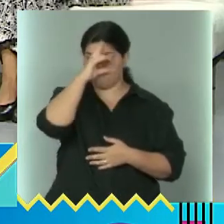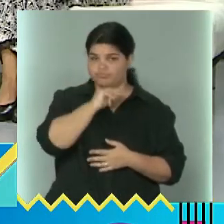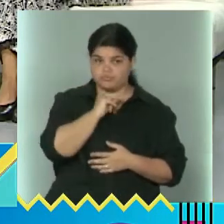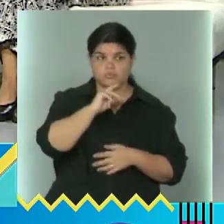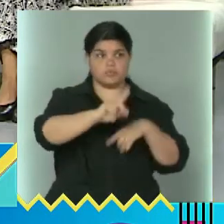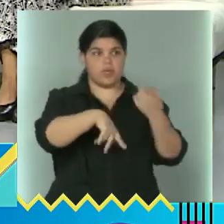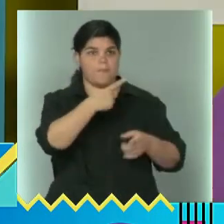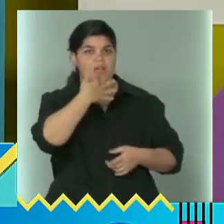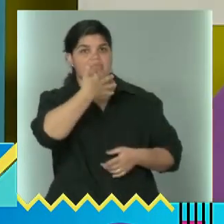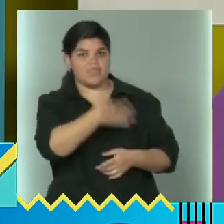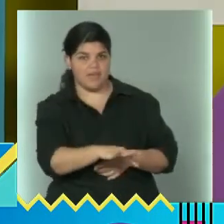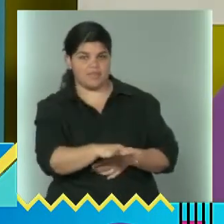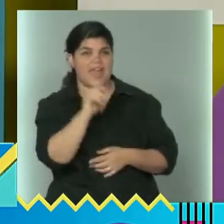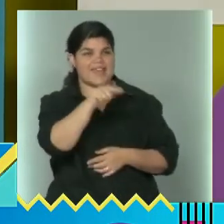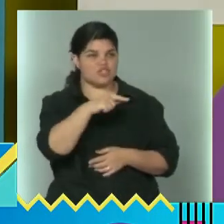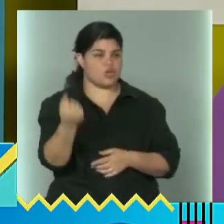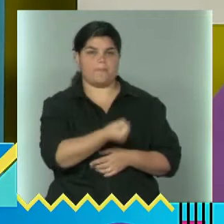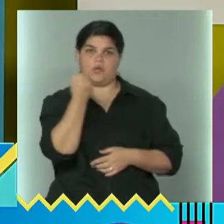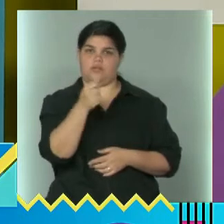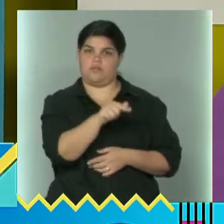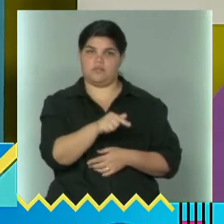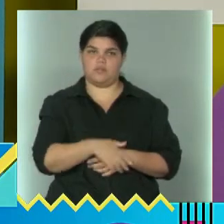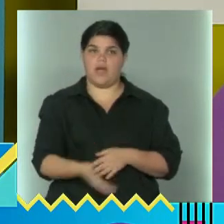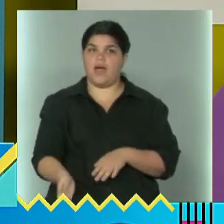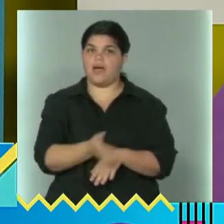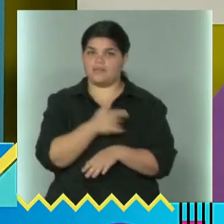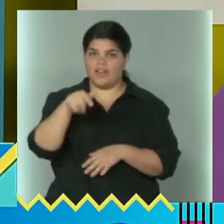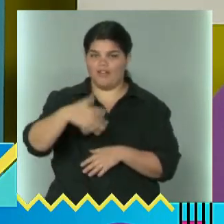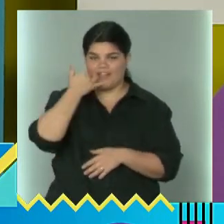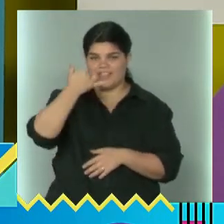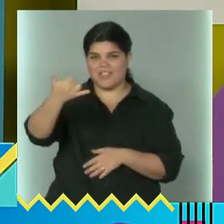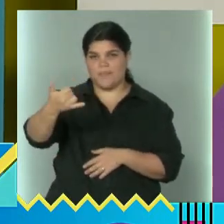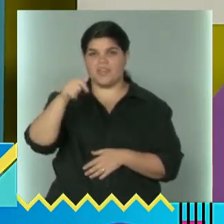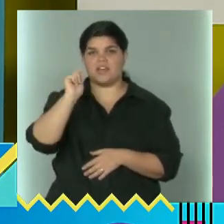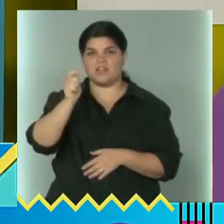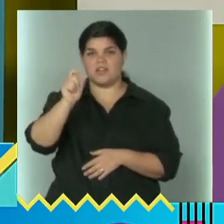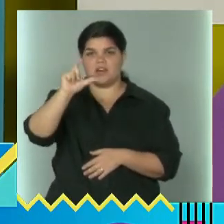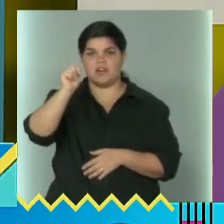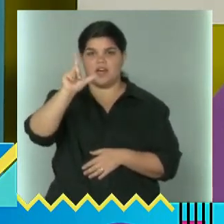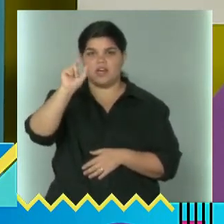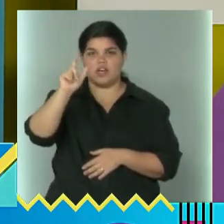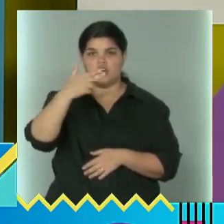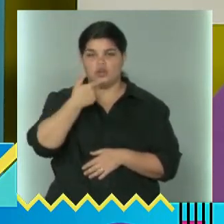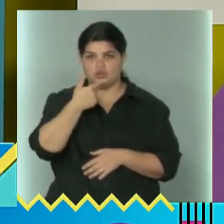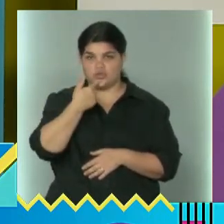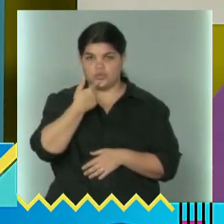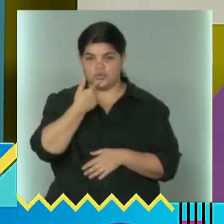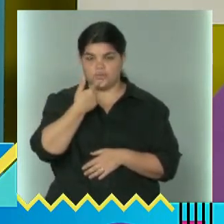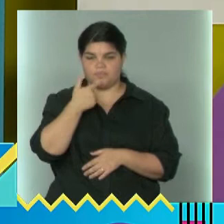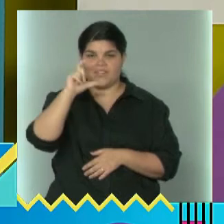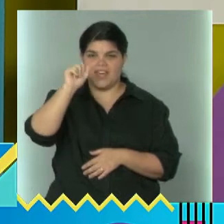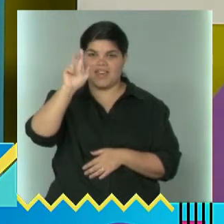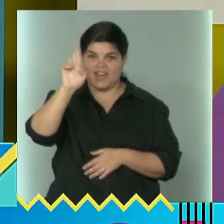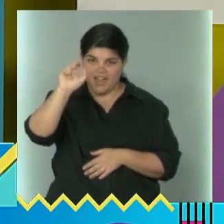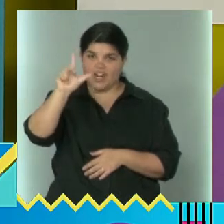a volver ahí también, por supuesto, pero antes vamos a una llamada telefónica. Está con nosotros Carlos Mayol, presidente de Fostering